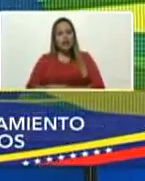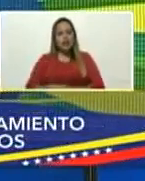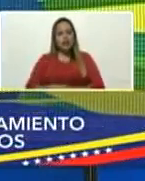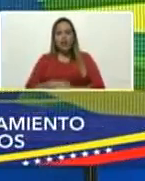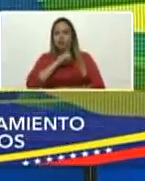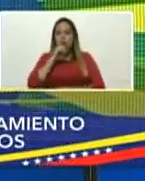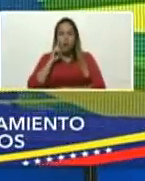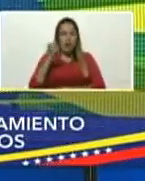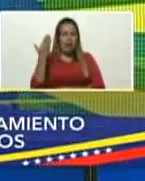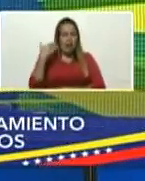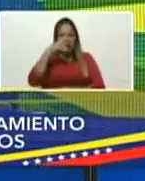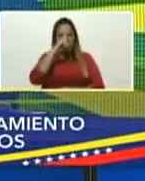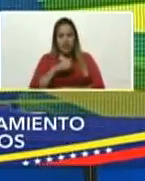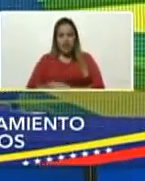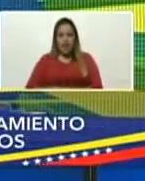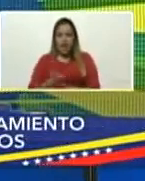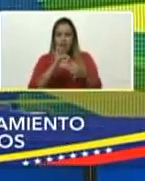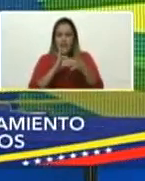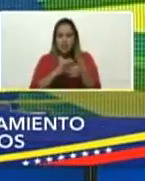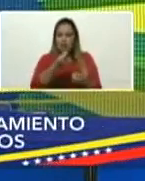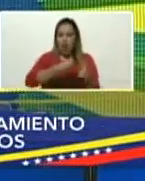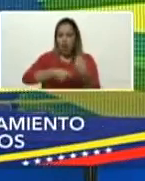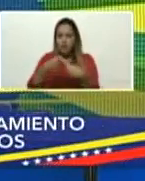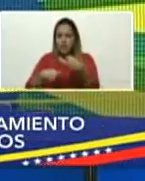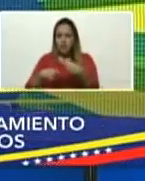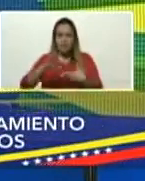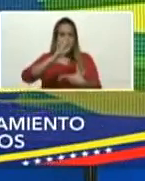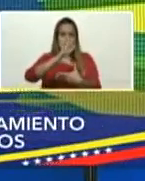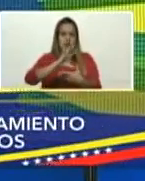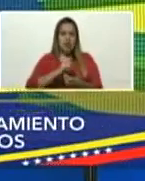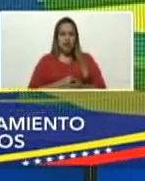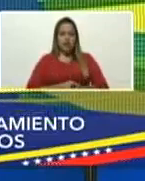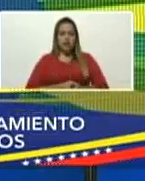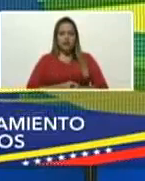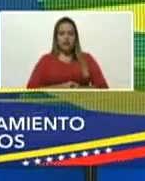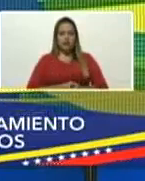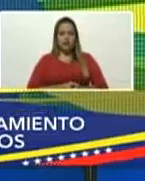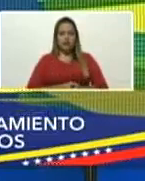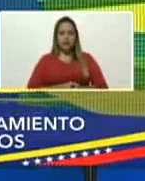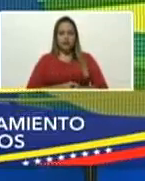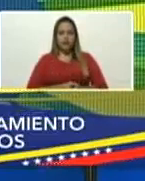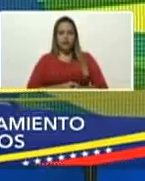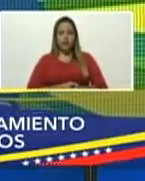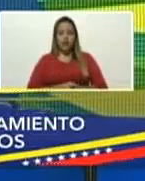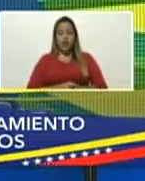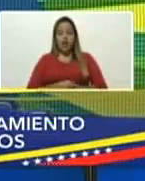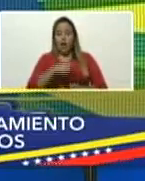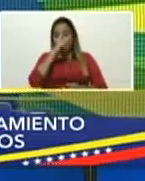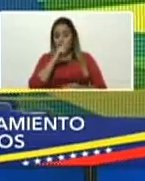llamada así, la Alianza Comercial para las Américas. En los años